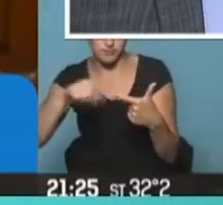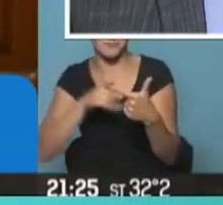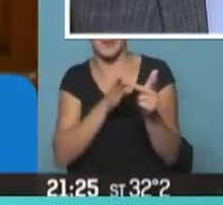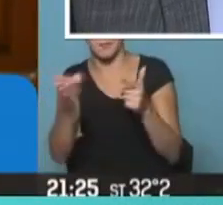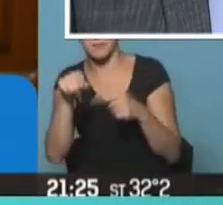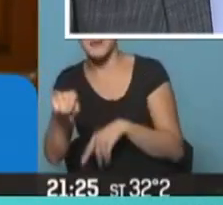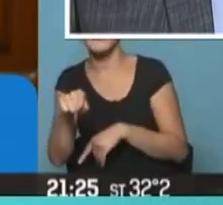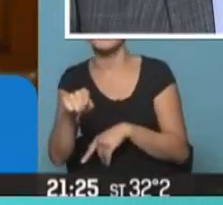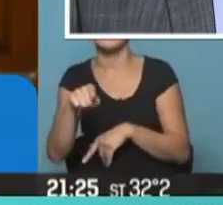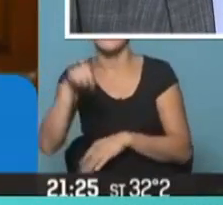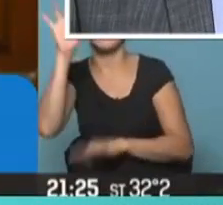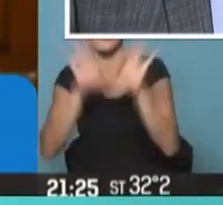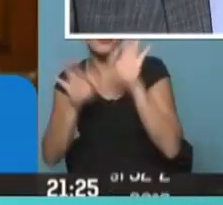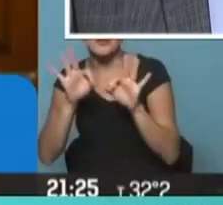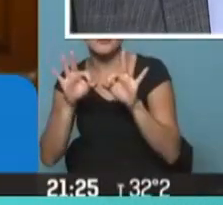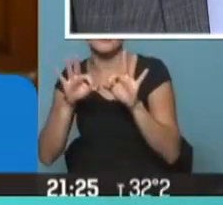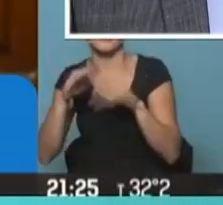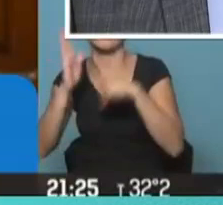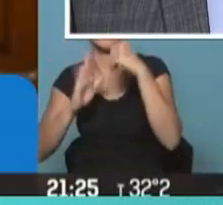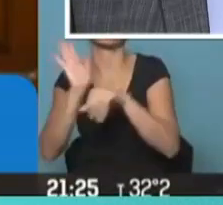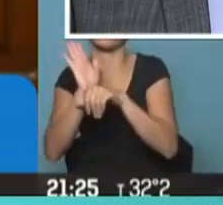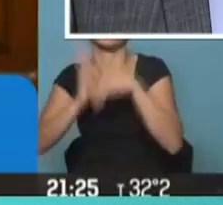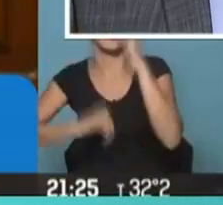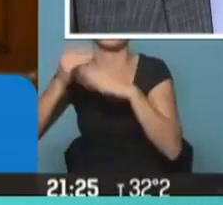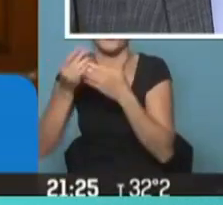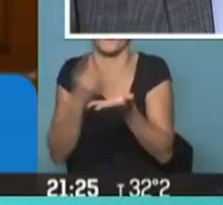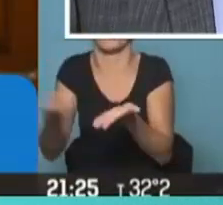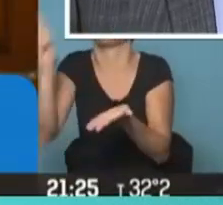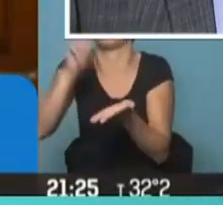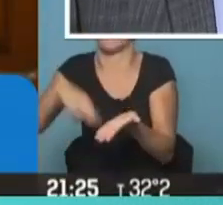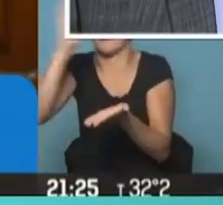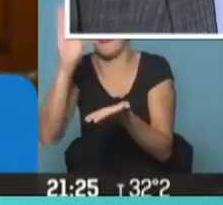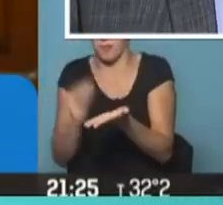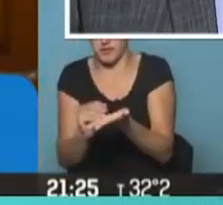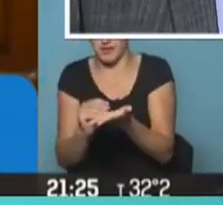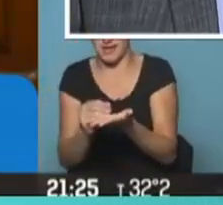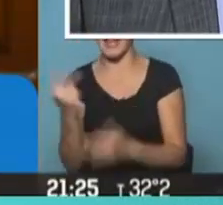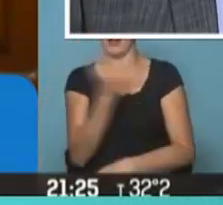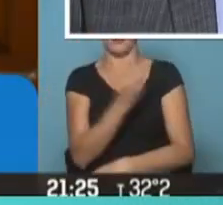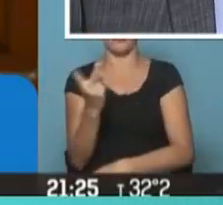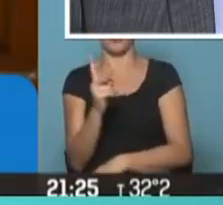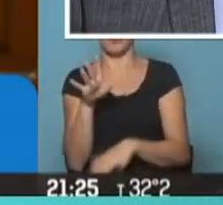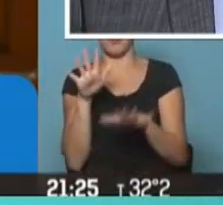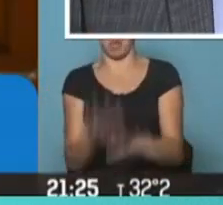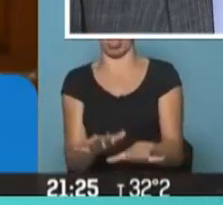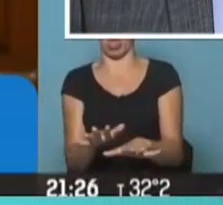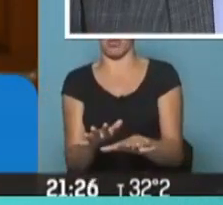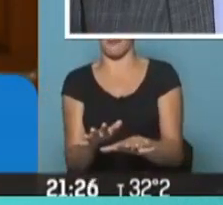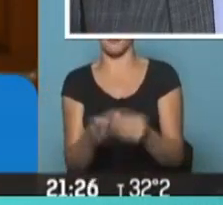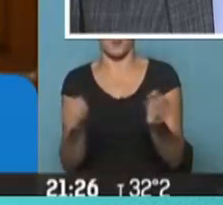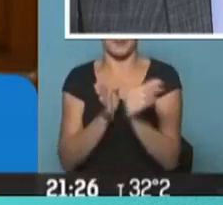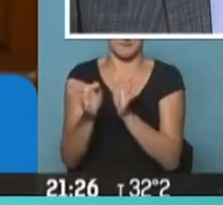el proyecto de reconstrucción de la república ambos proyectos quedaron truncos en el caso de la